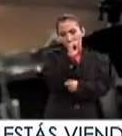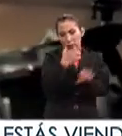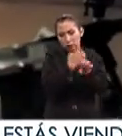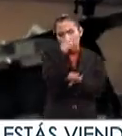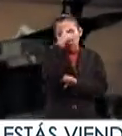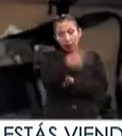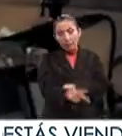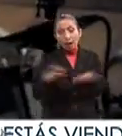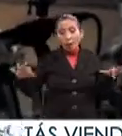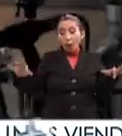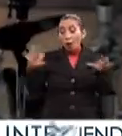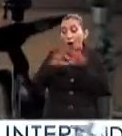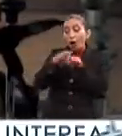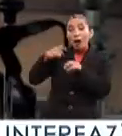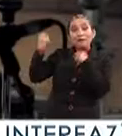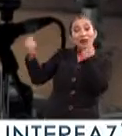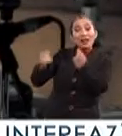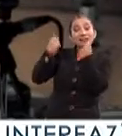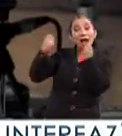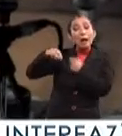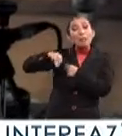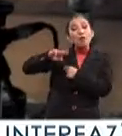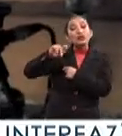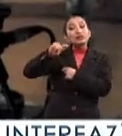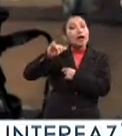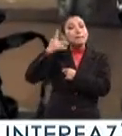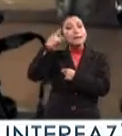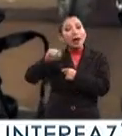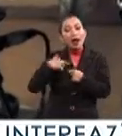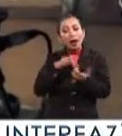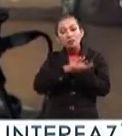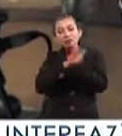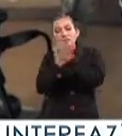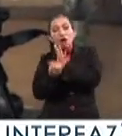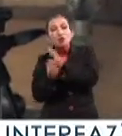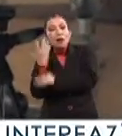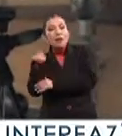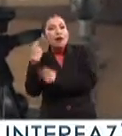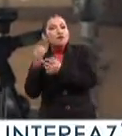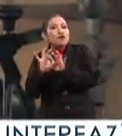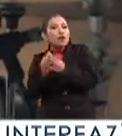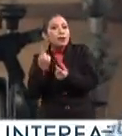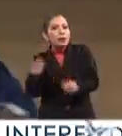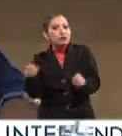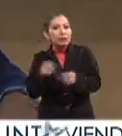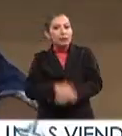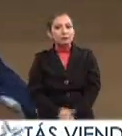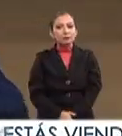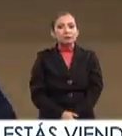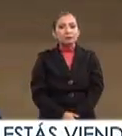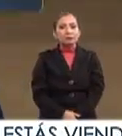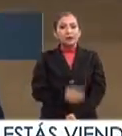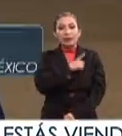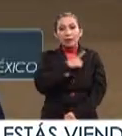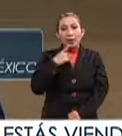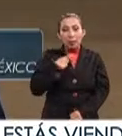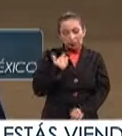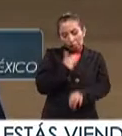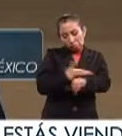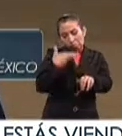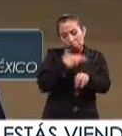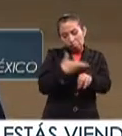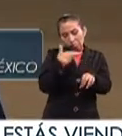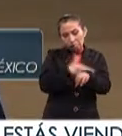entidad, se unen al Festival MUTEC para dar vida a este nuevo género musical. Se tuvieron que hacer